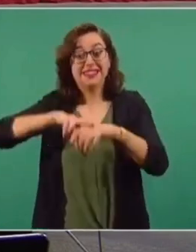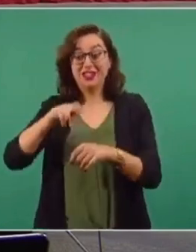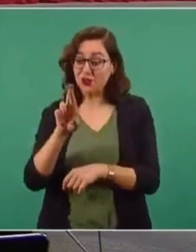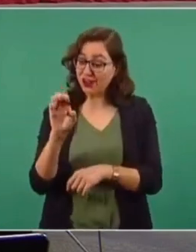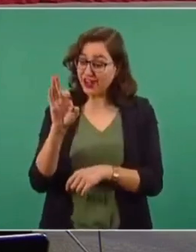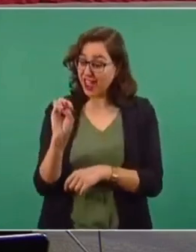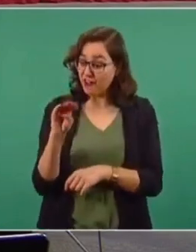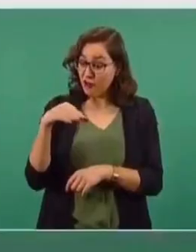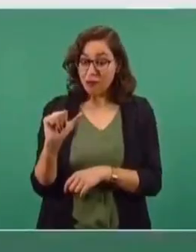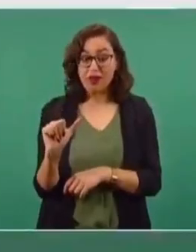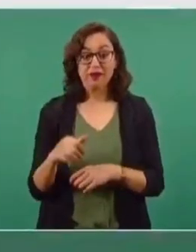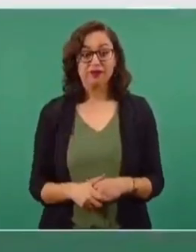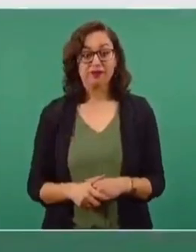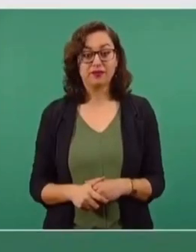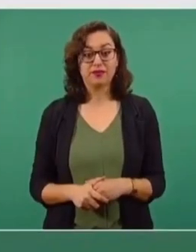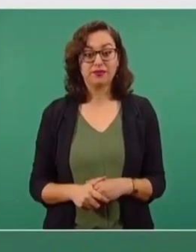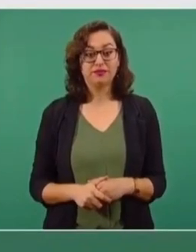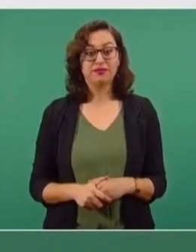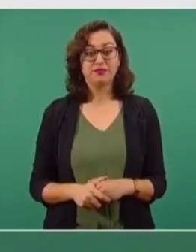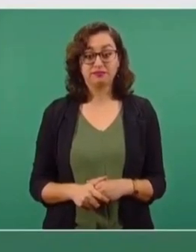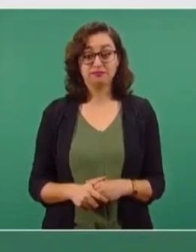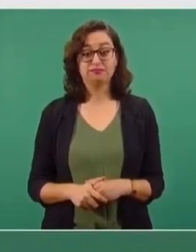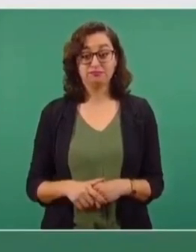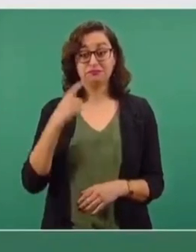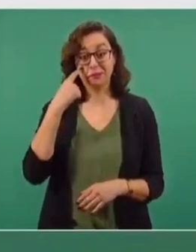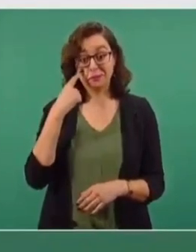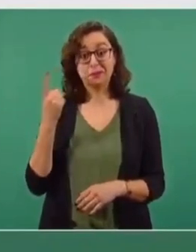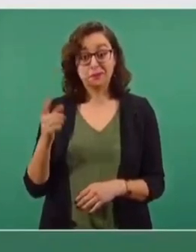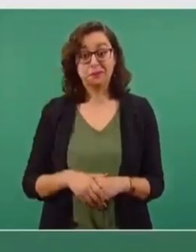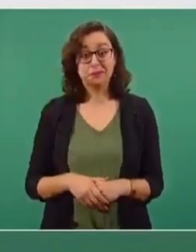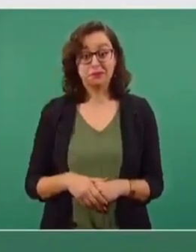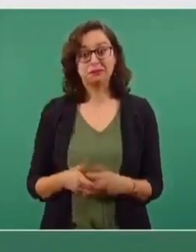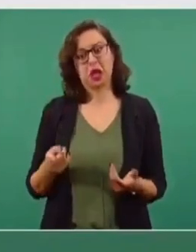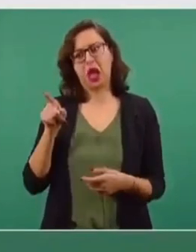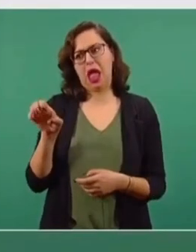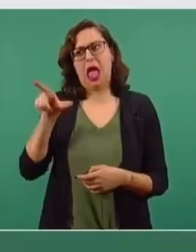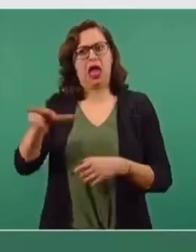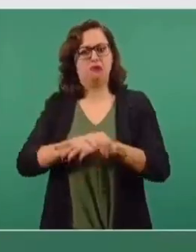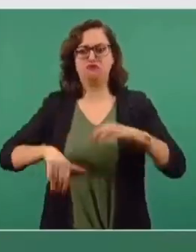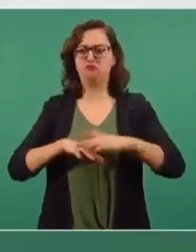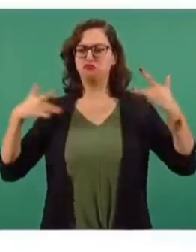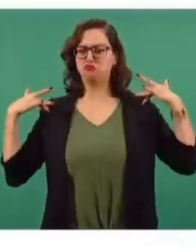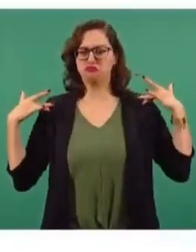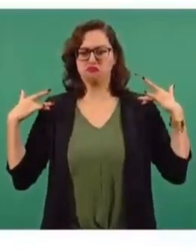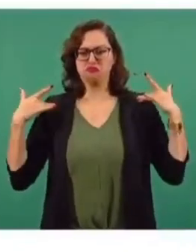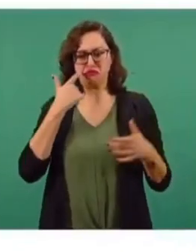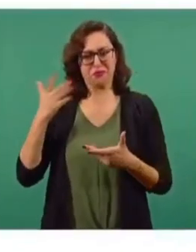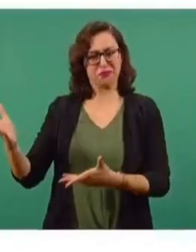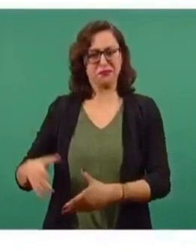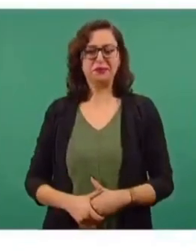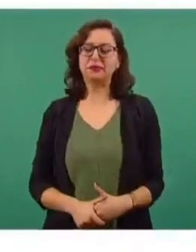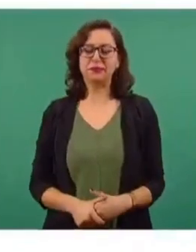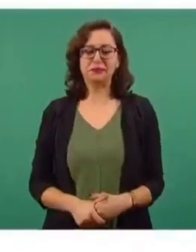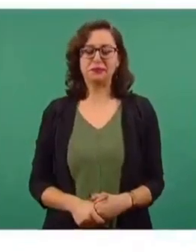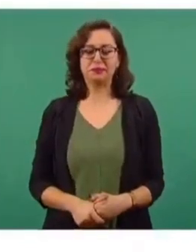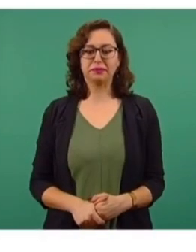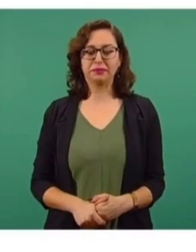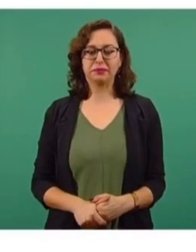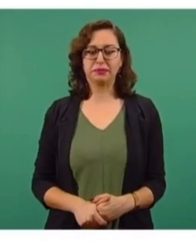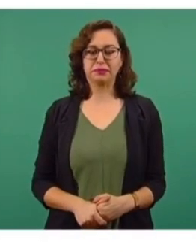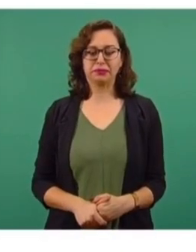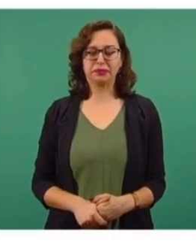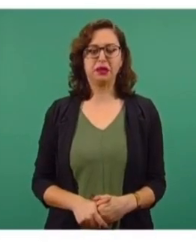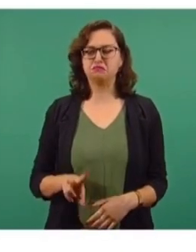Reforma. Fíjense cuánta objetividad hay, pluralidad,